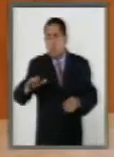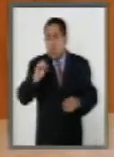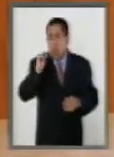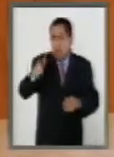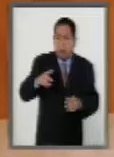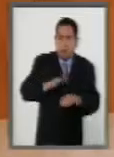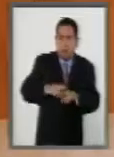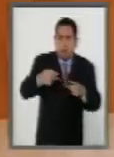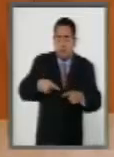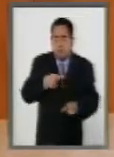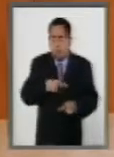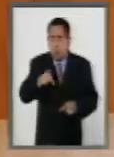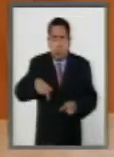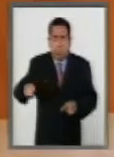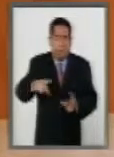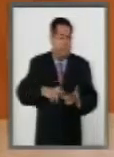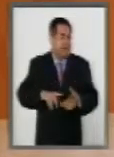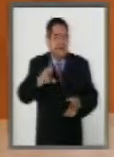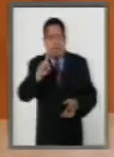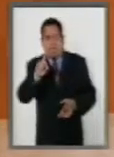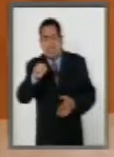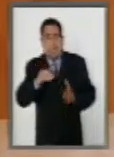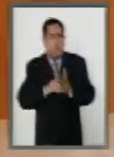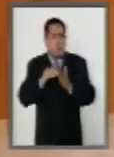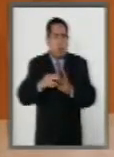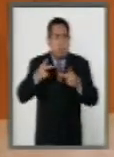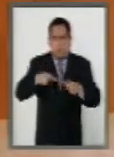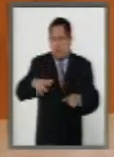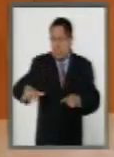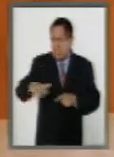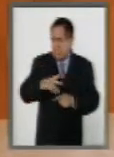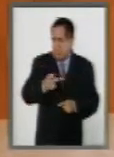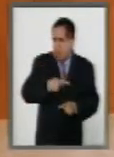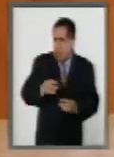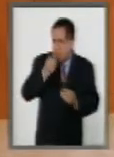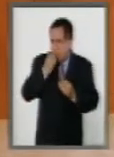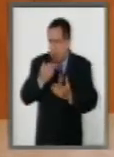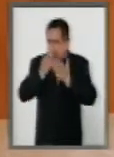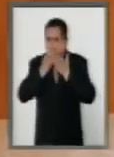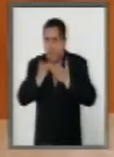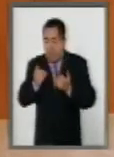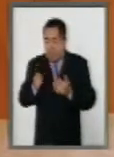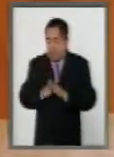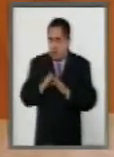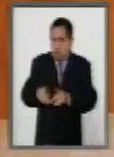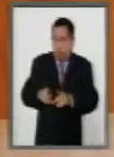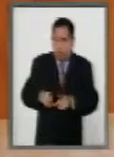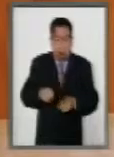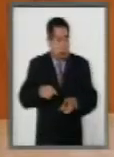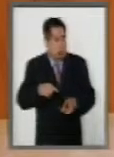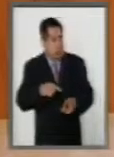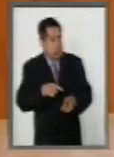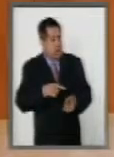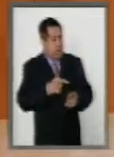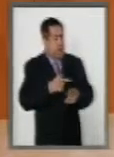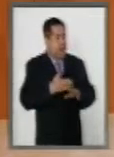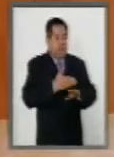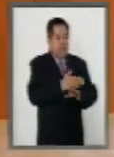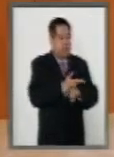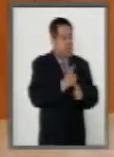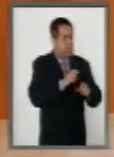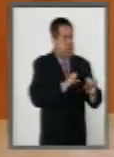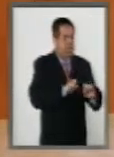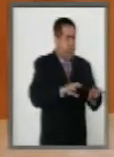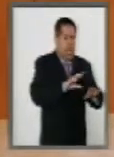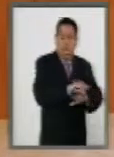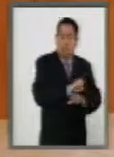pobreza, con 30 millones de nuestros compatriotas en pobreza alimentaria, el beneficio de la libertad anticipada, sobre todo